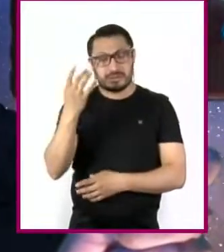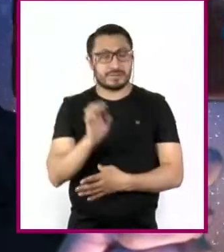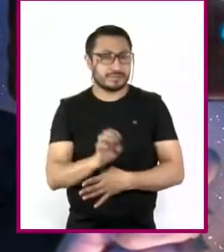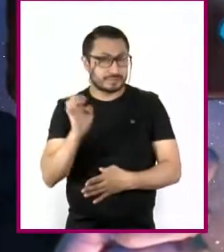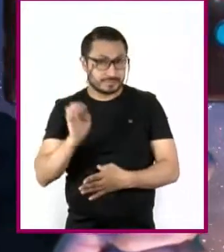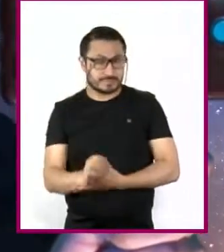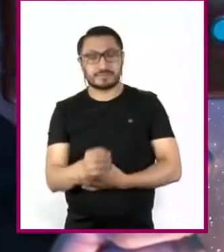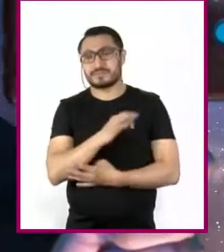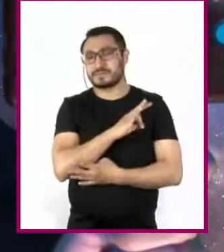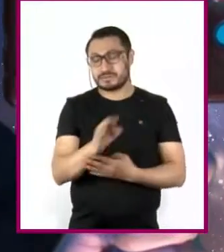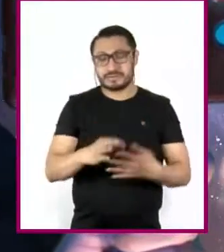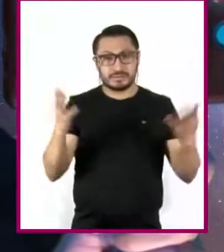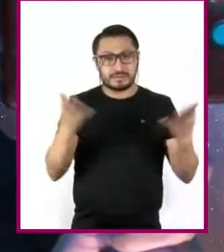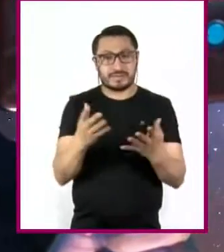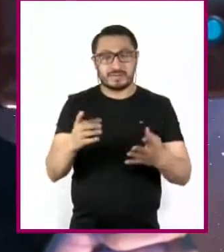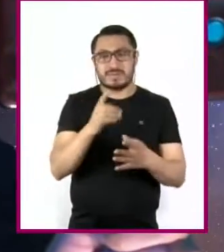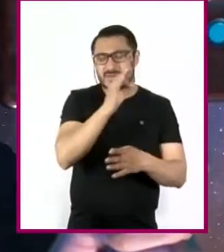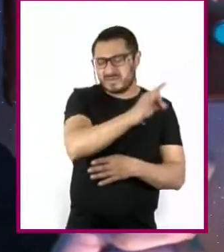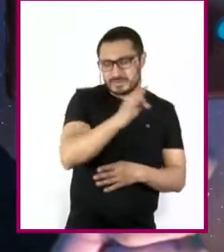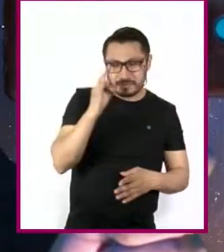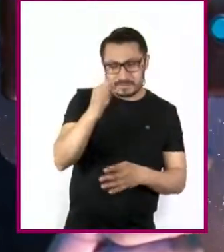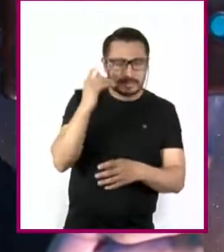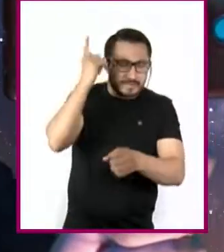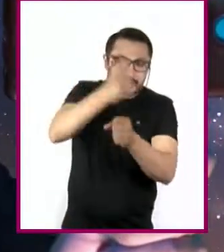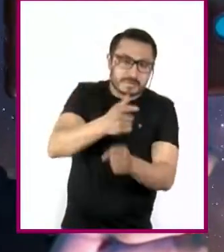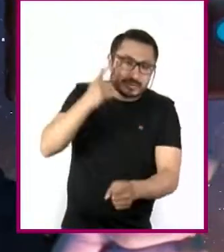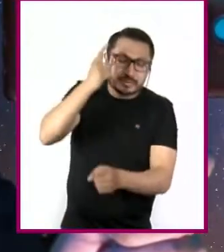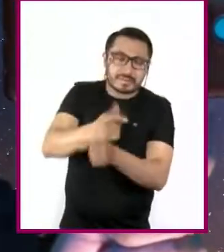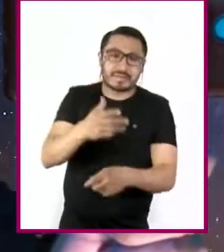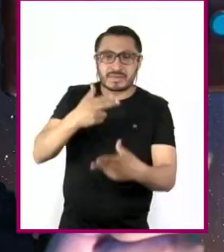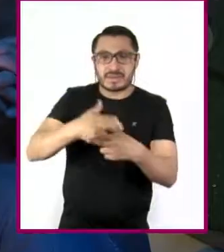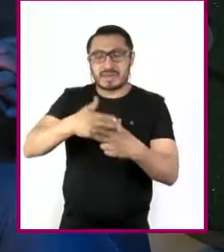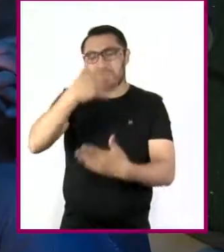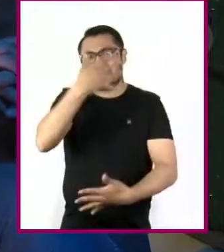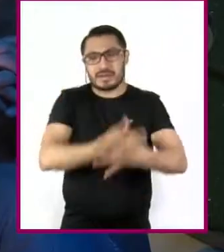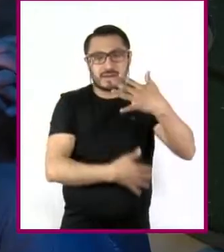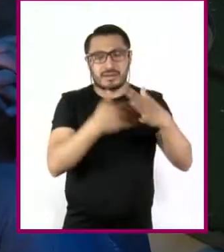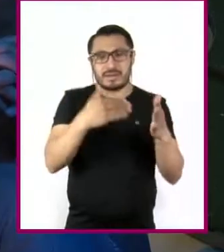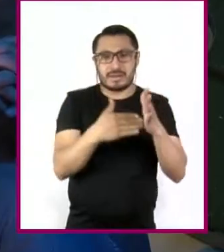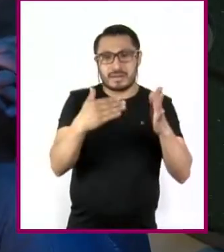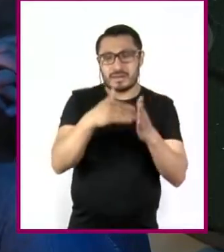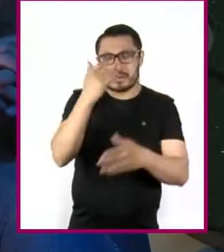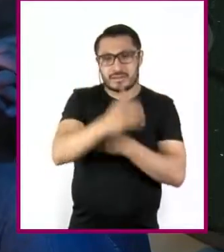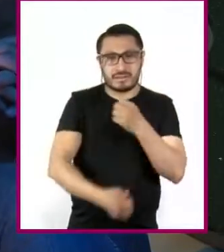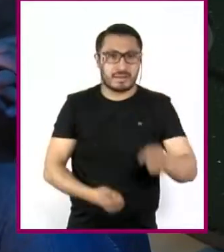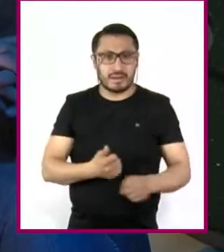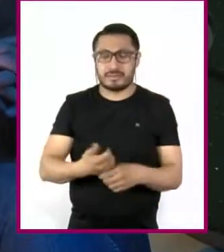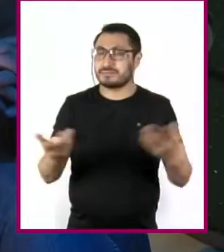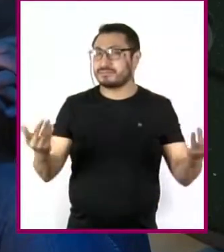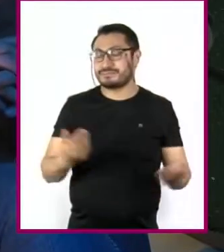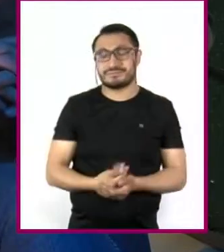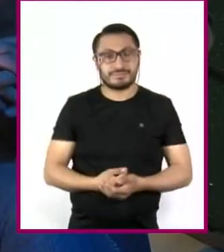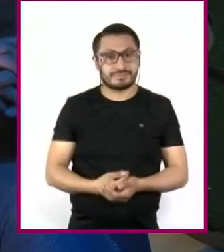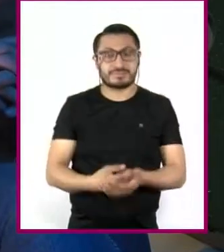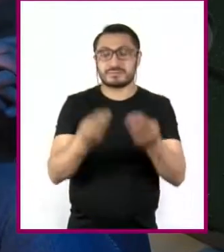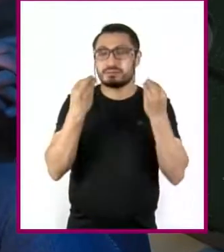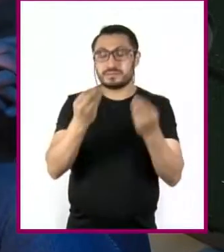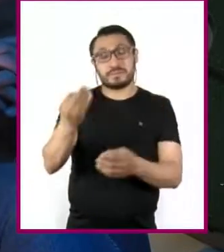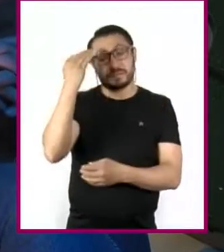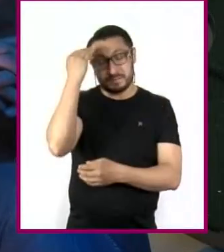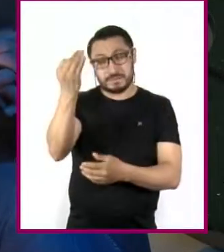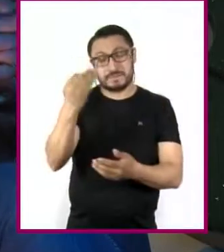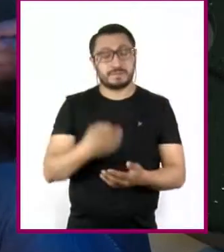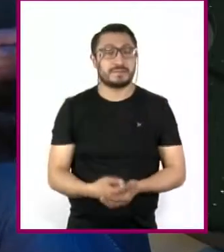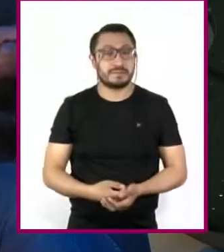él se pueden hacer dataciones de hasta 15 millones de años. ¡Wow! Eso es muchísimo